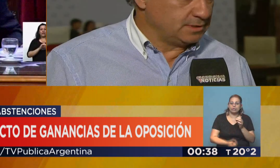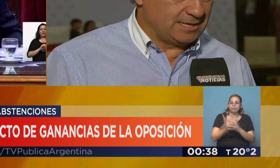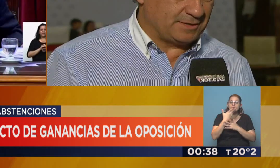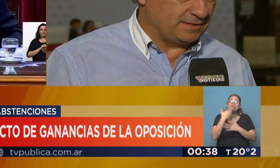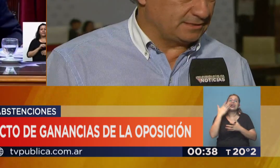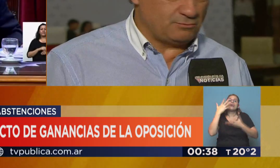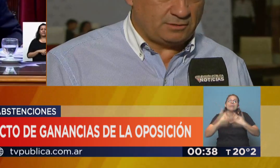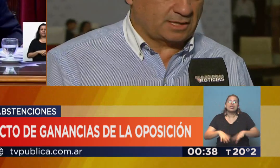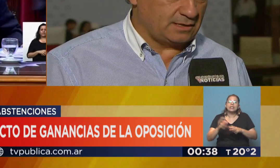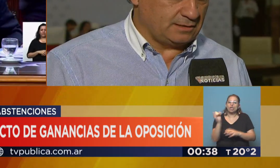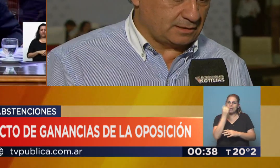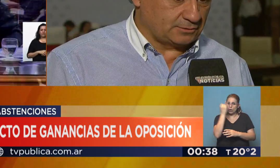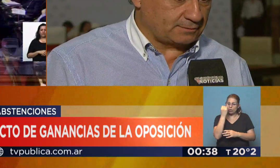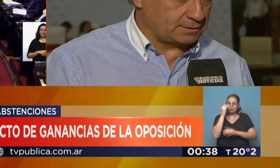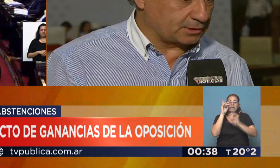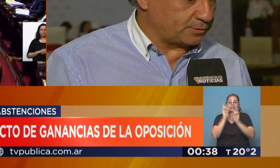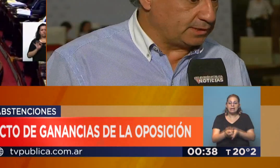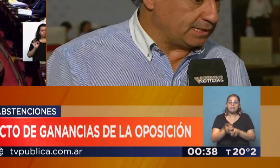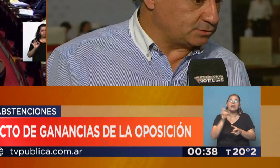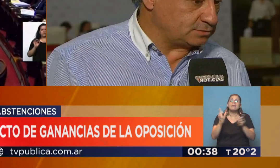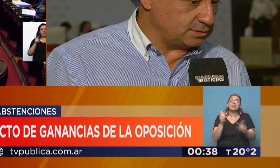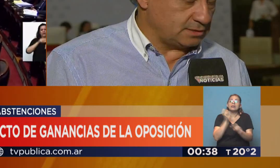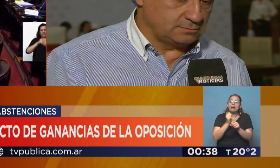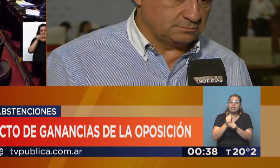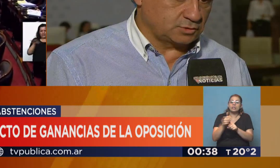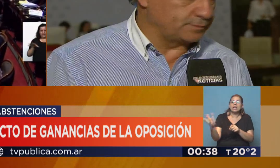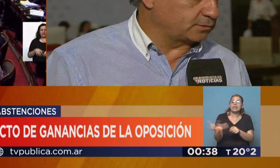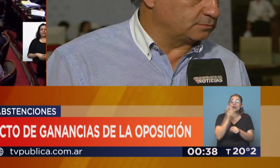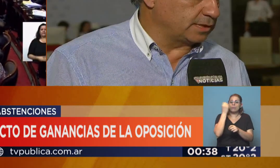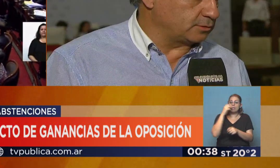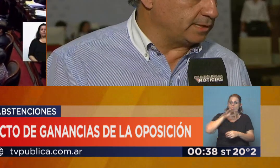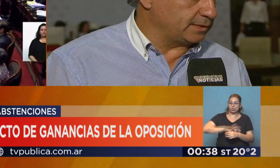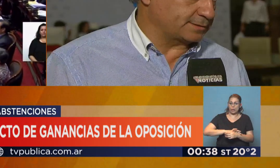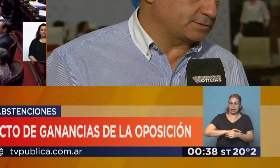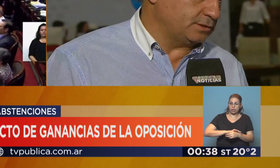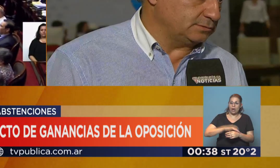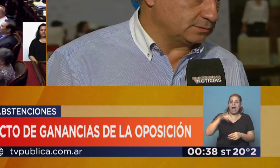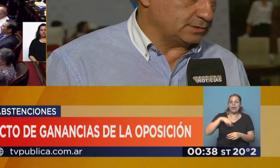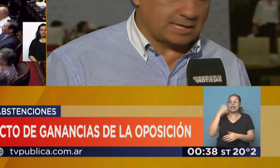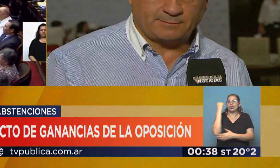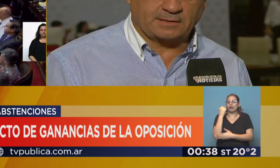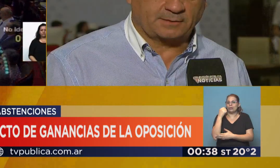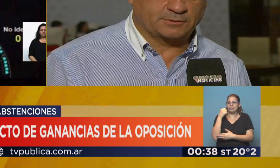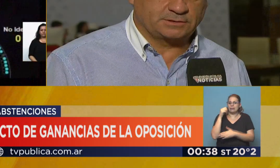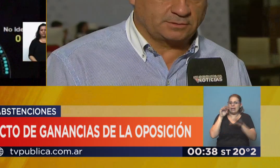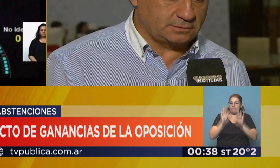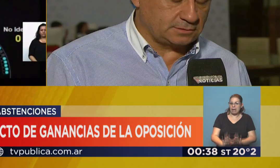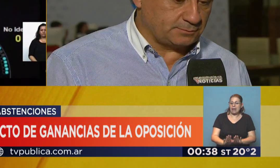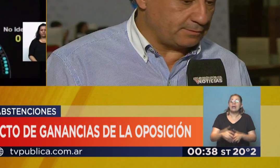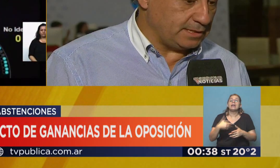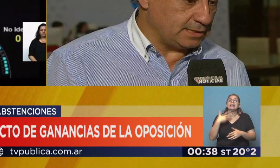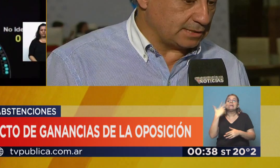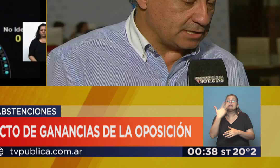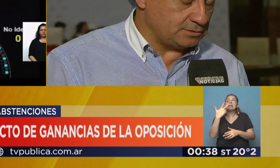discutimos. Aparte, está bueno que los trabajadores recuperen ingresos en un contexto de una economía en recesión, que cae más de 3%